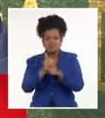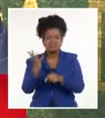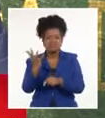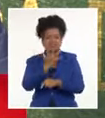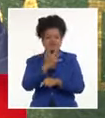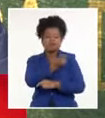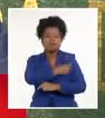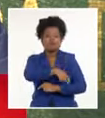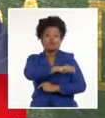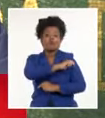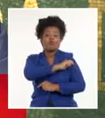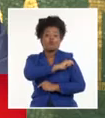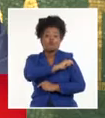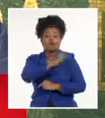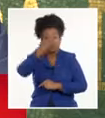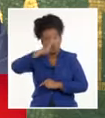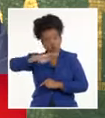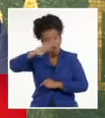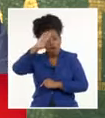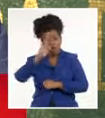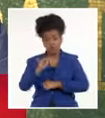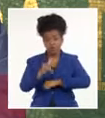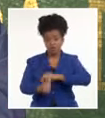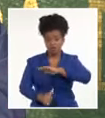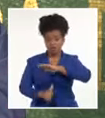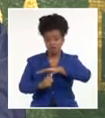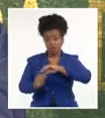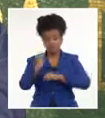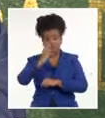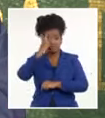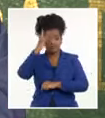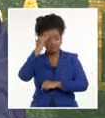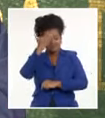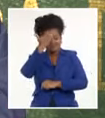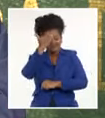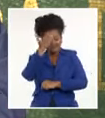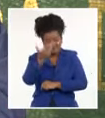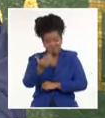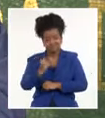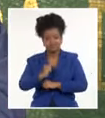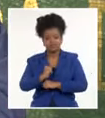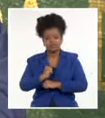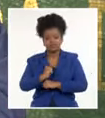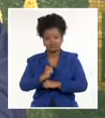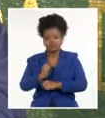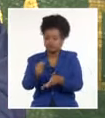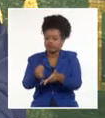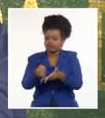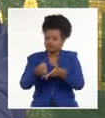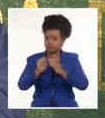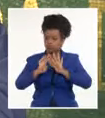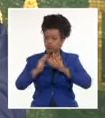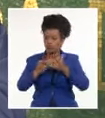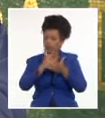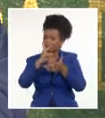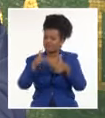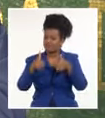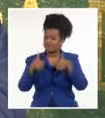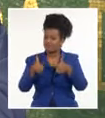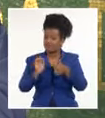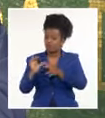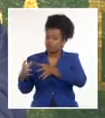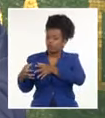cubano, al presidente Miguel Díaz-Canel, y un agradecimiento a la hospitalidad con la que se ha recibido la